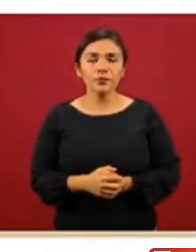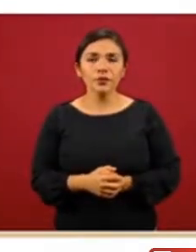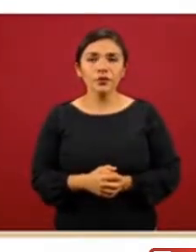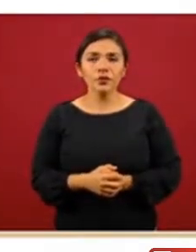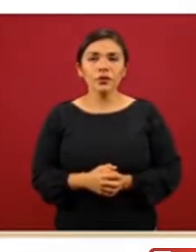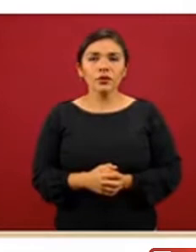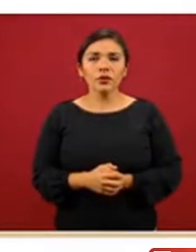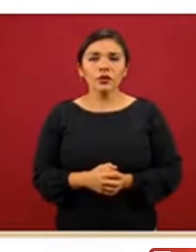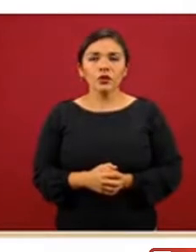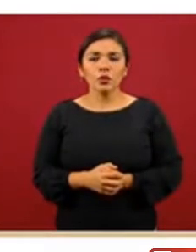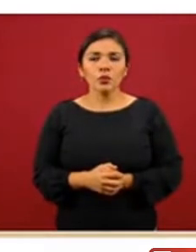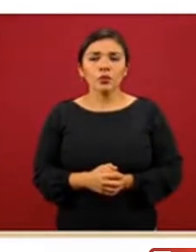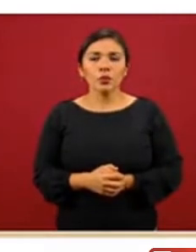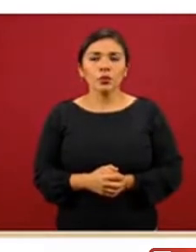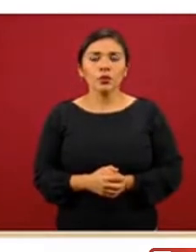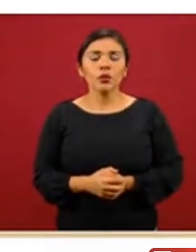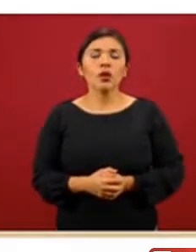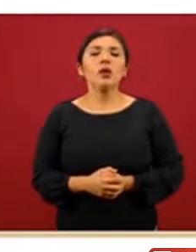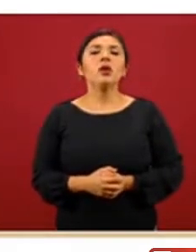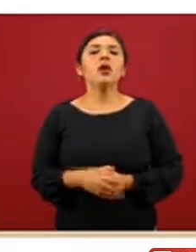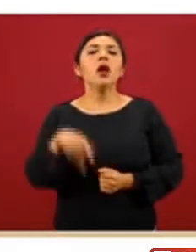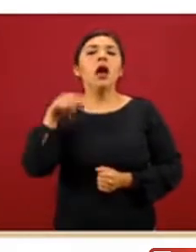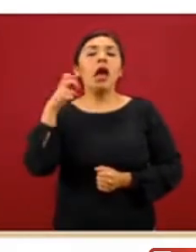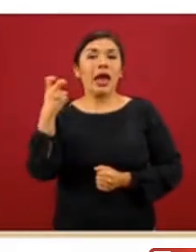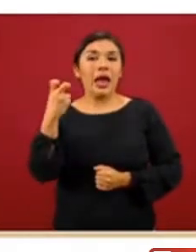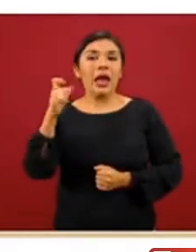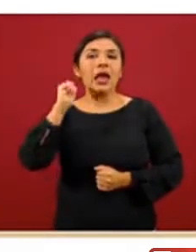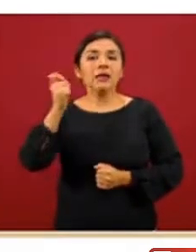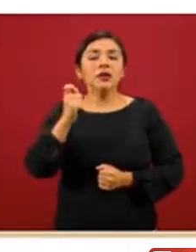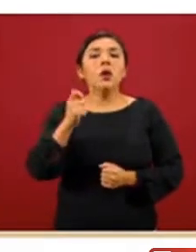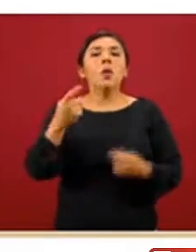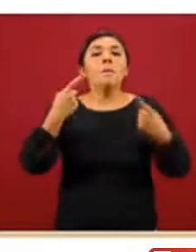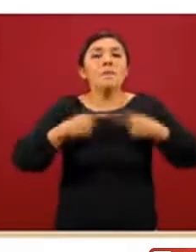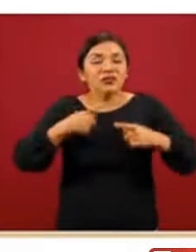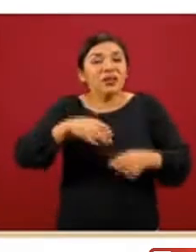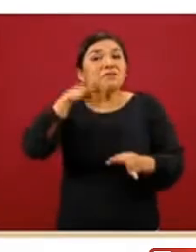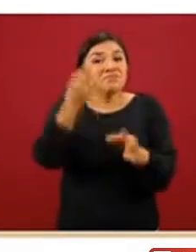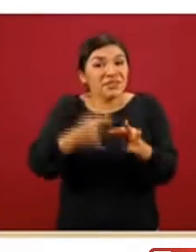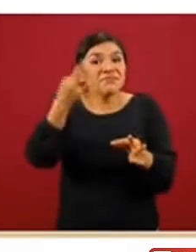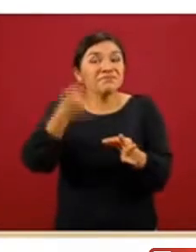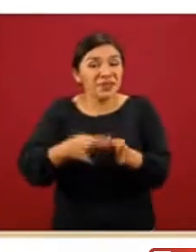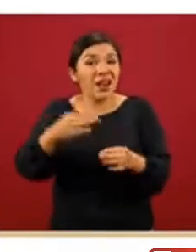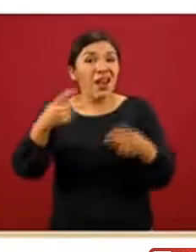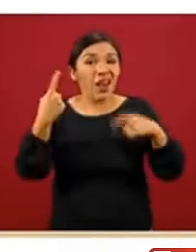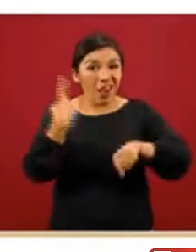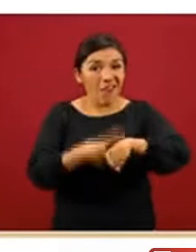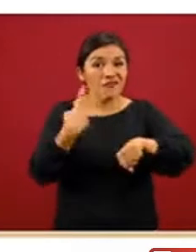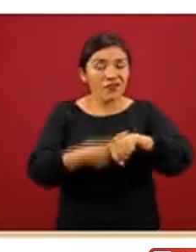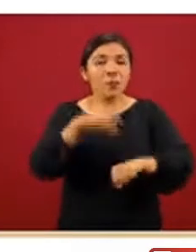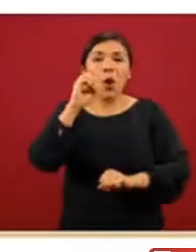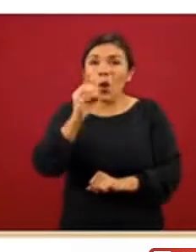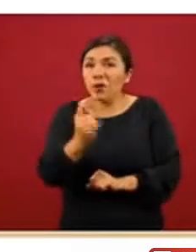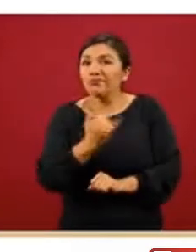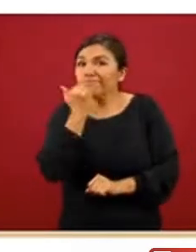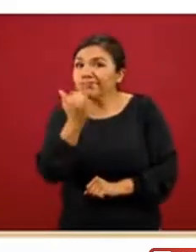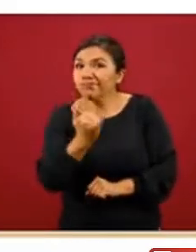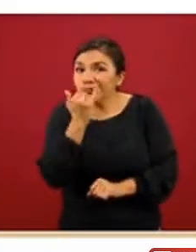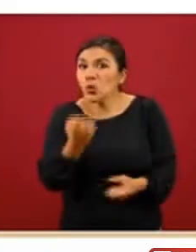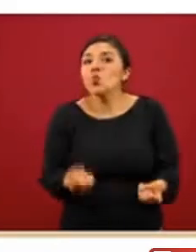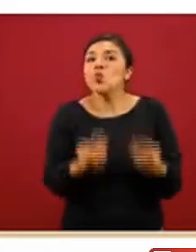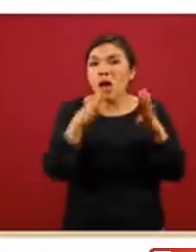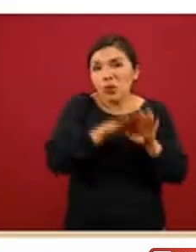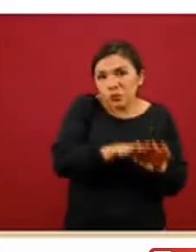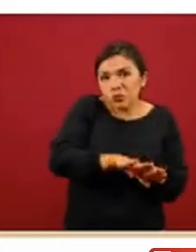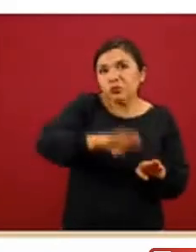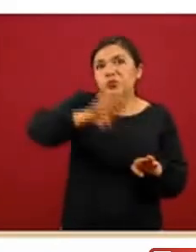que es la curva epidémica, tanto de los casos confirmados como de los casos que están aún sospechosos. Continúa